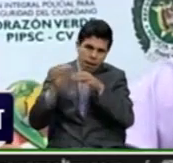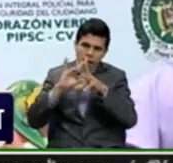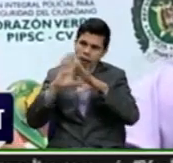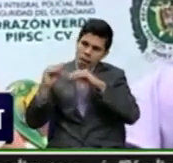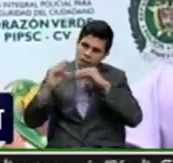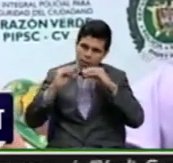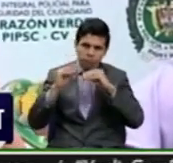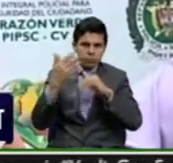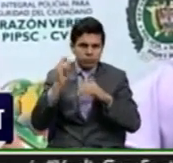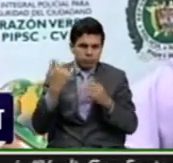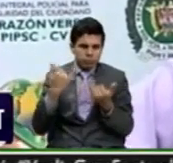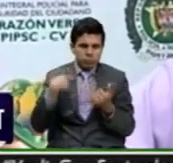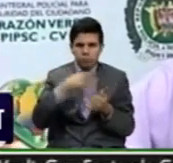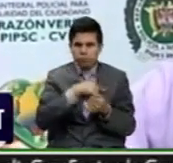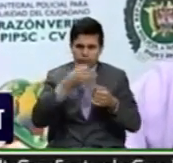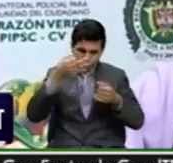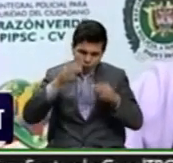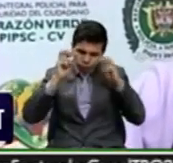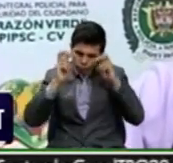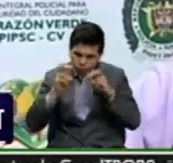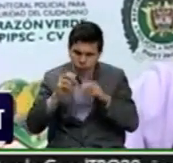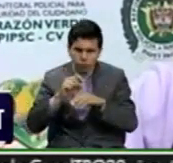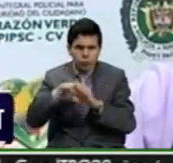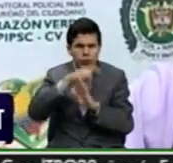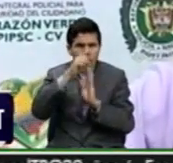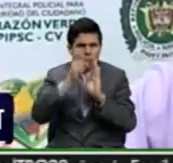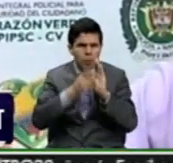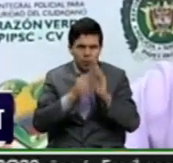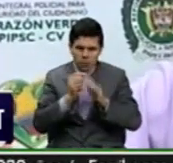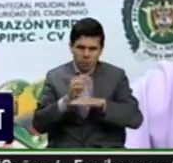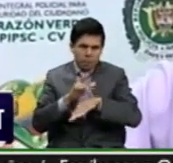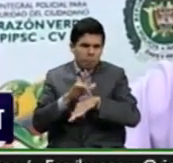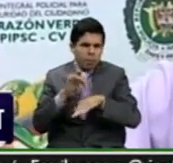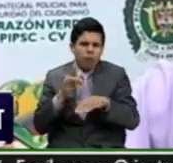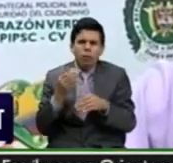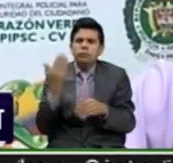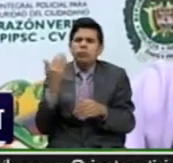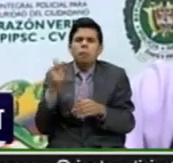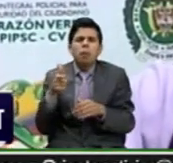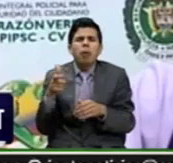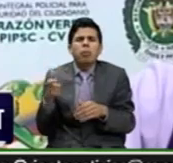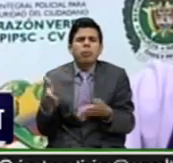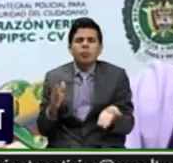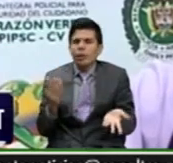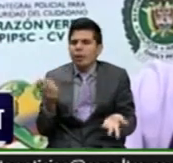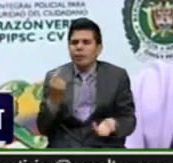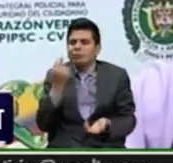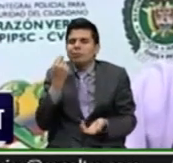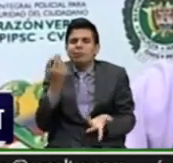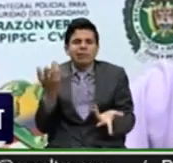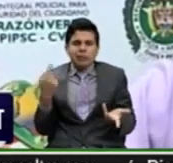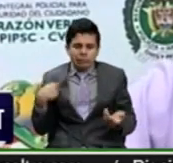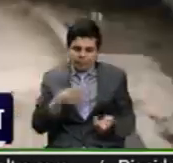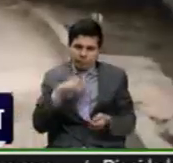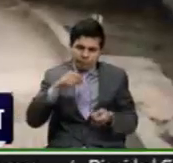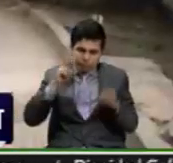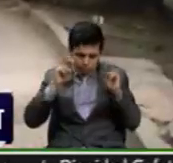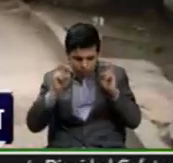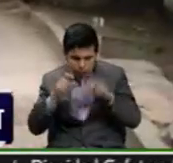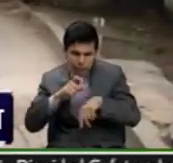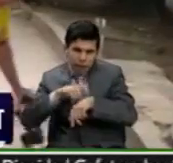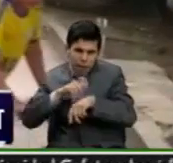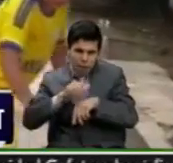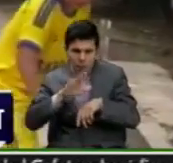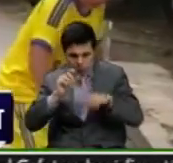estamos haciendo ya el trabajo de verificación. Es muy prematuro, llevamos muy poco tiempo y esperamos poder generar resultados. Por